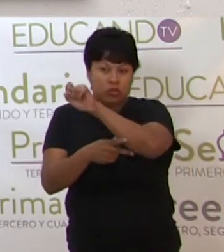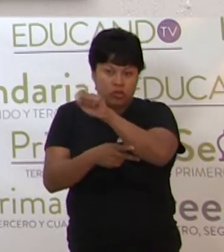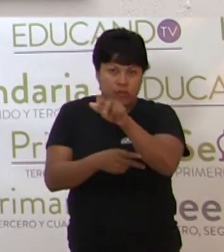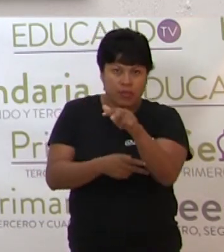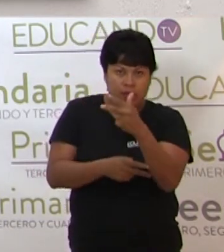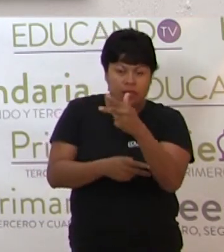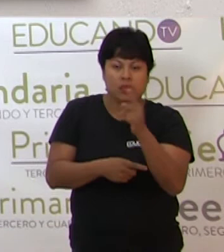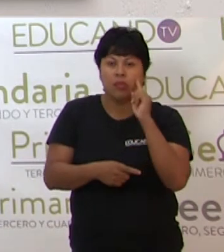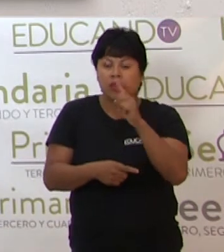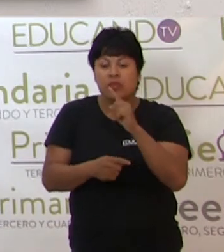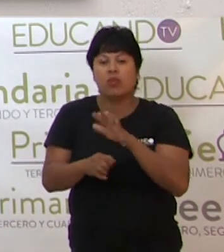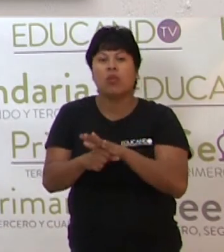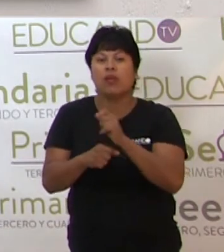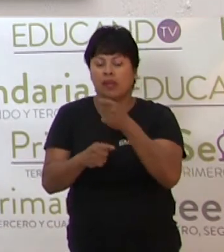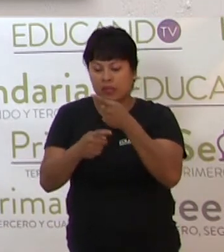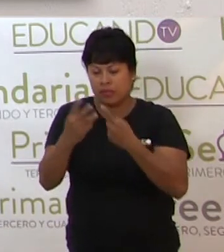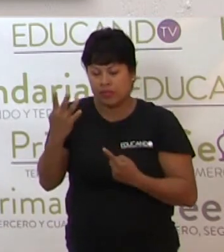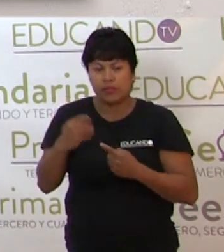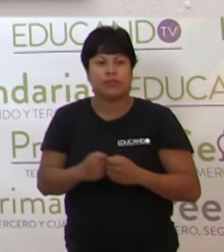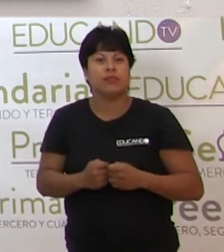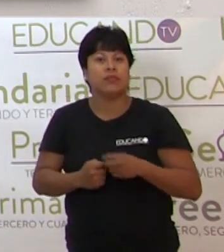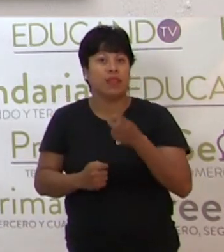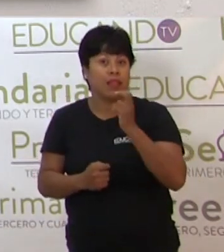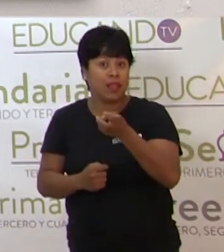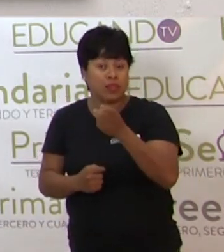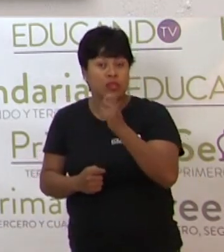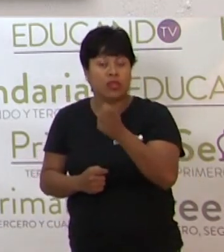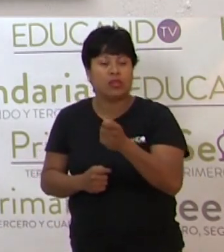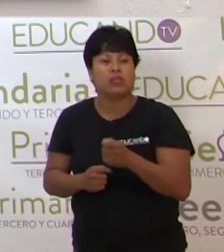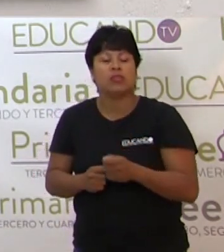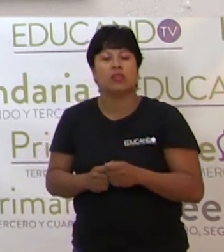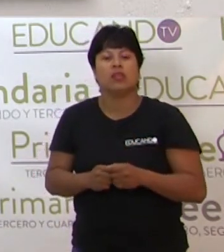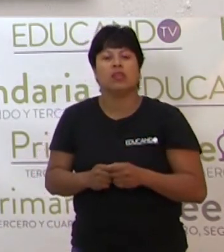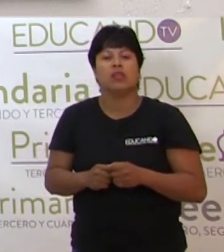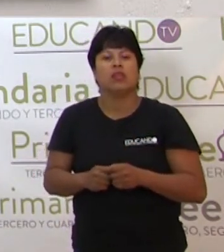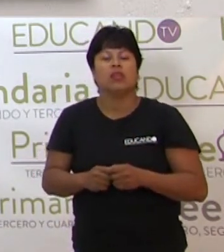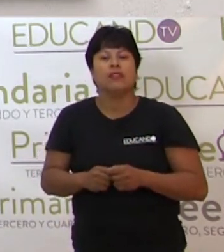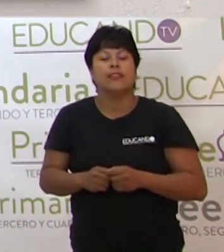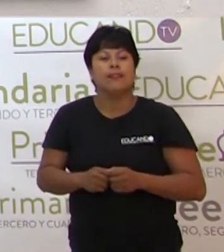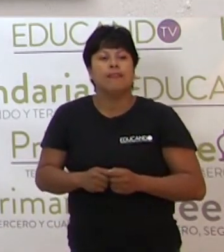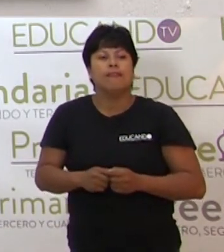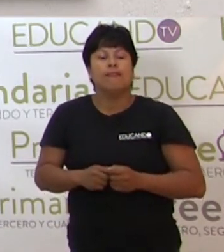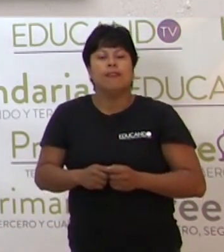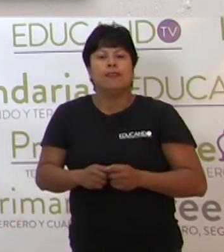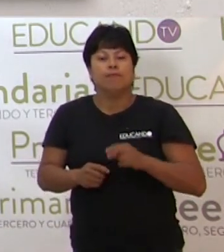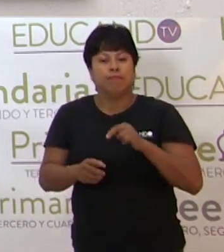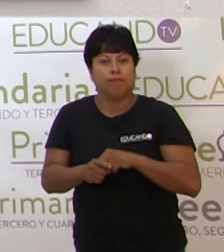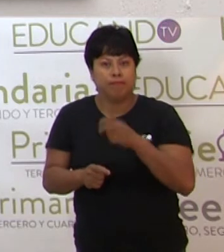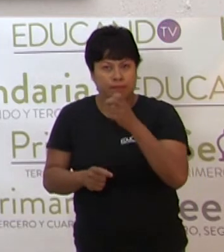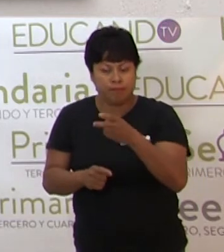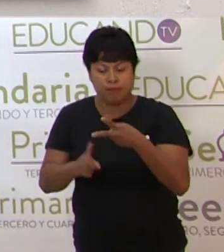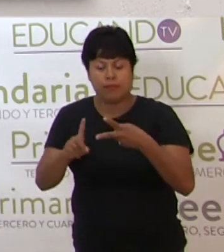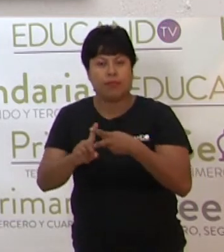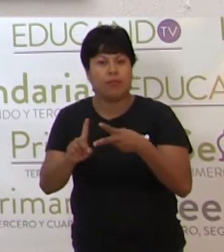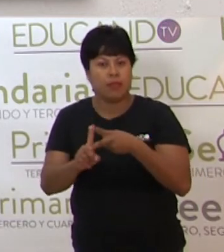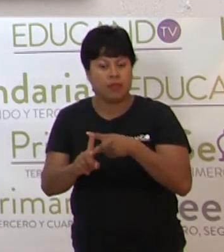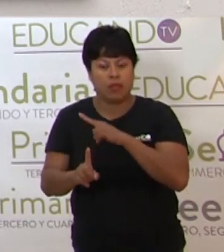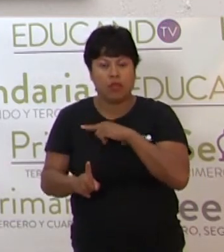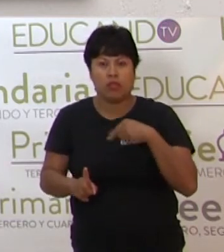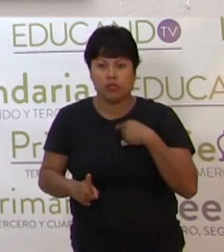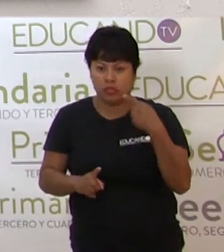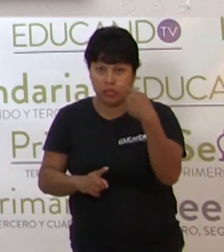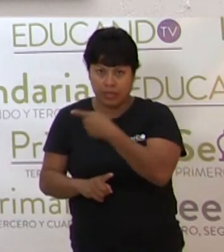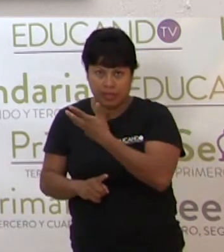determina el resto de las funciones. Esto es en base o con base en este triángulo. Aquí tenemos